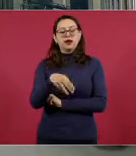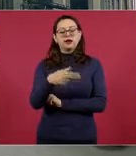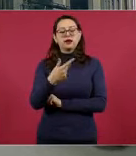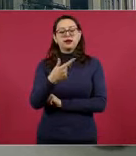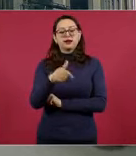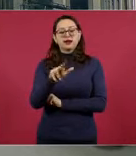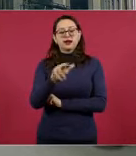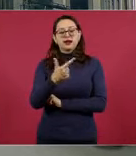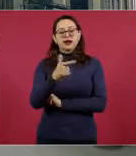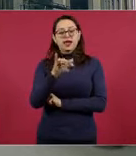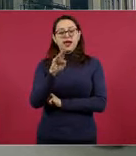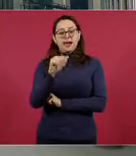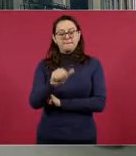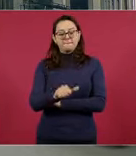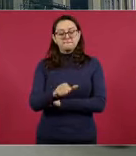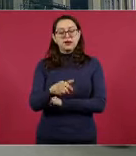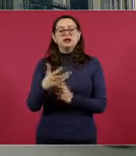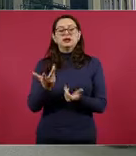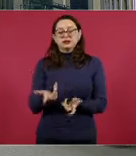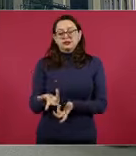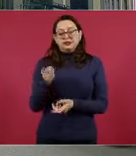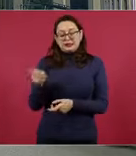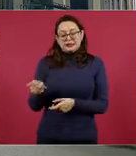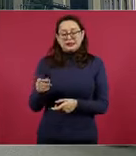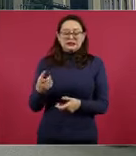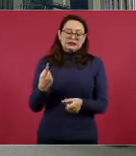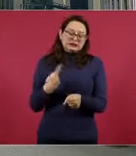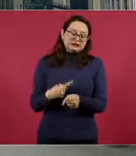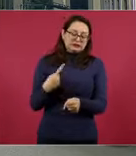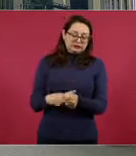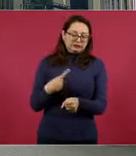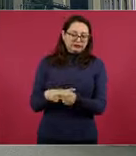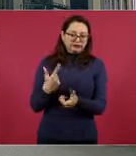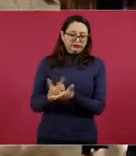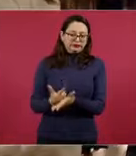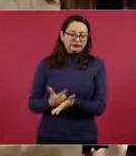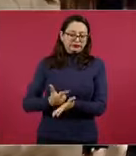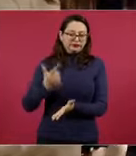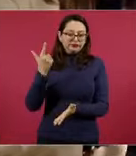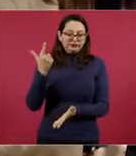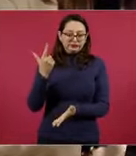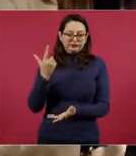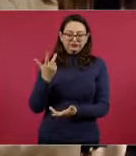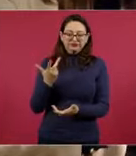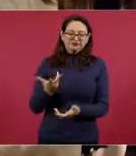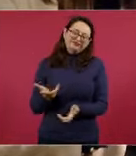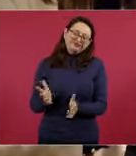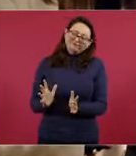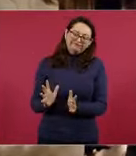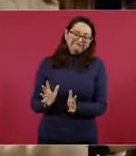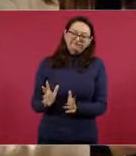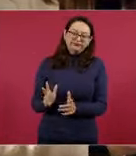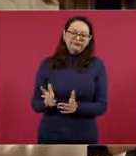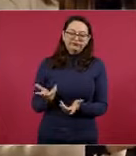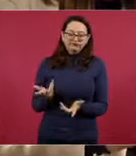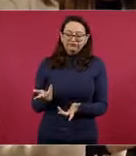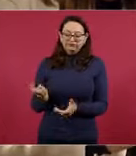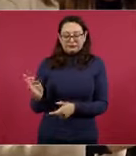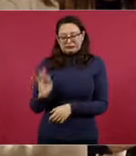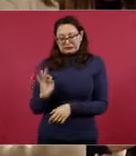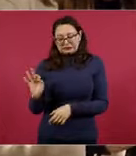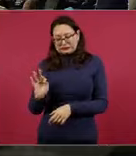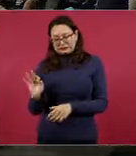una úlcera que se le complicó, pero bueno, ahorita está entendido, pero sí, el pronóstico ahorita es reservado y bueno, pues sí. Ojalá